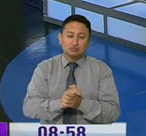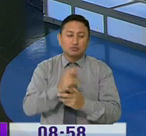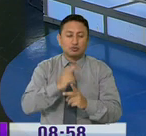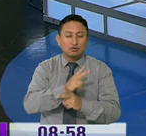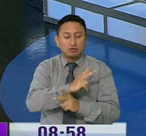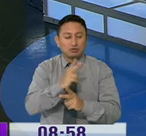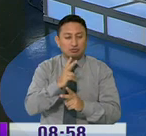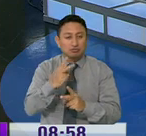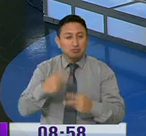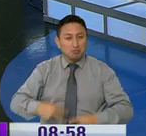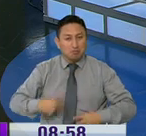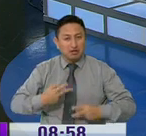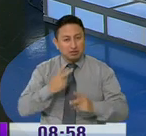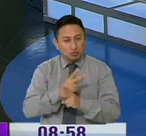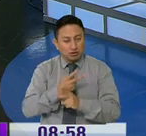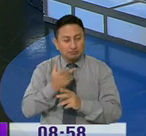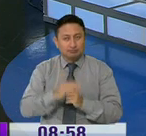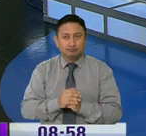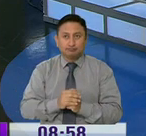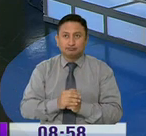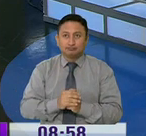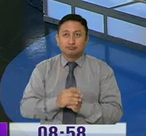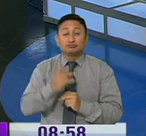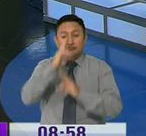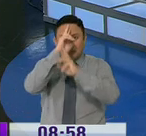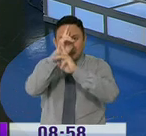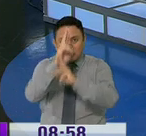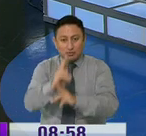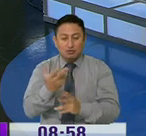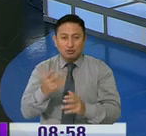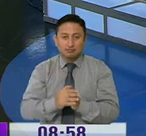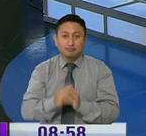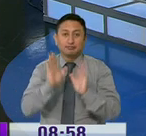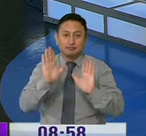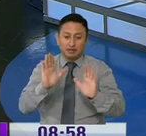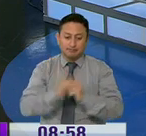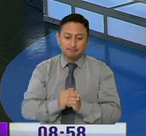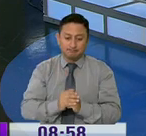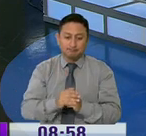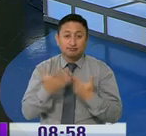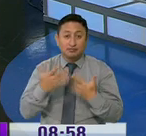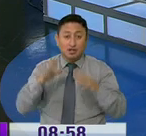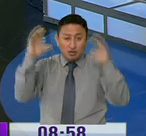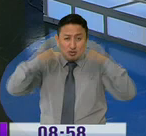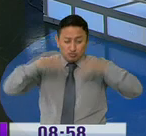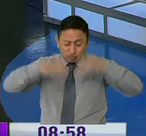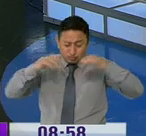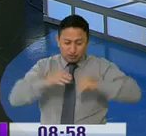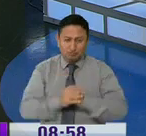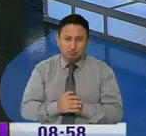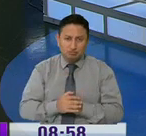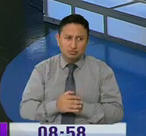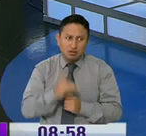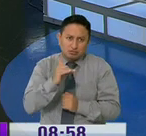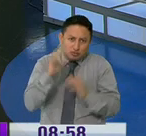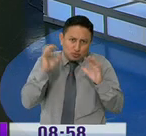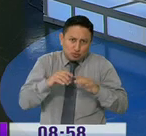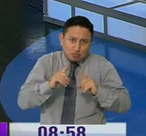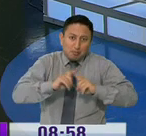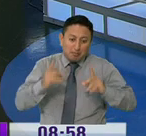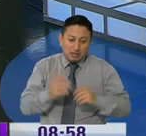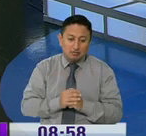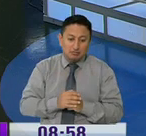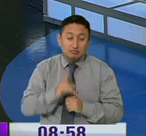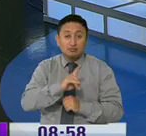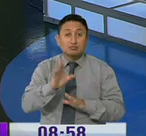vidas y manejar con cuidado. Y sobre todo respetuosos, o sea, imagínense, es que ha llovido un montón, es una lluvia. El rato que cae un